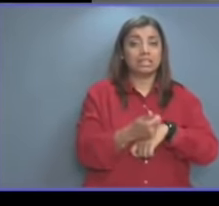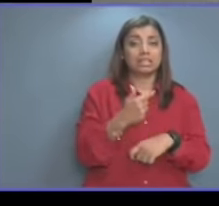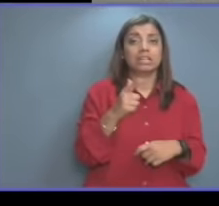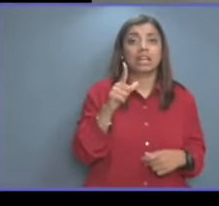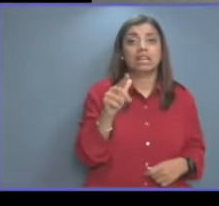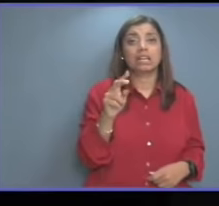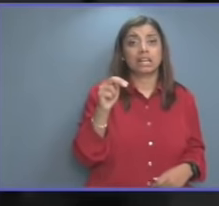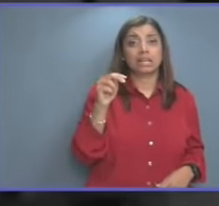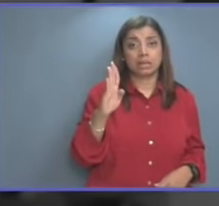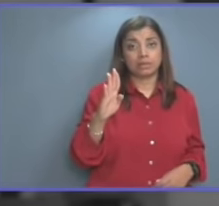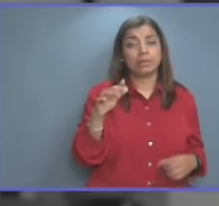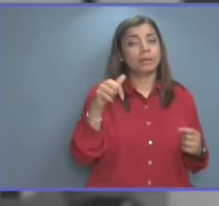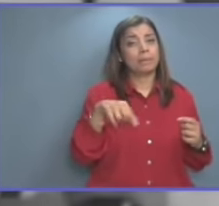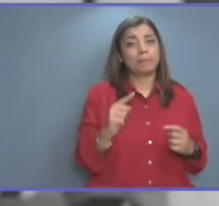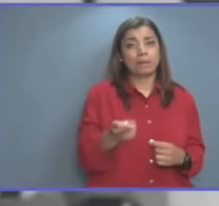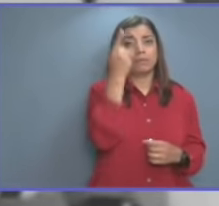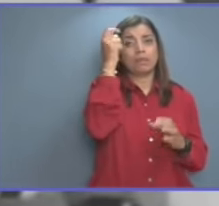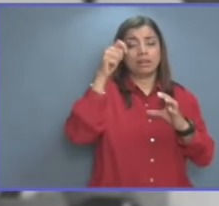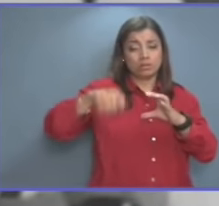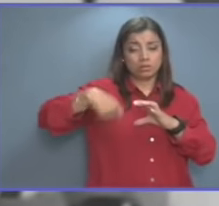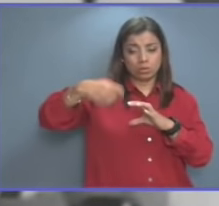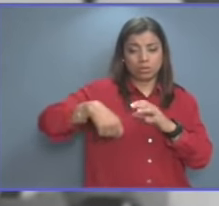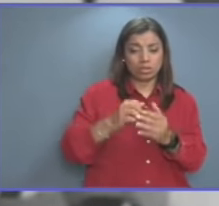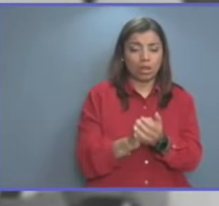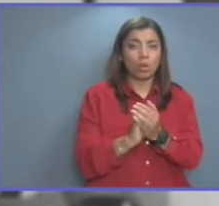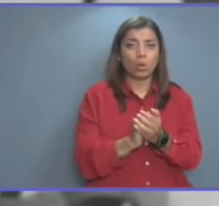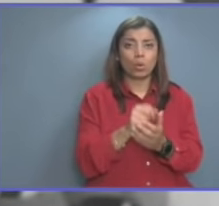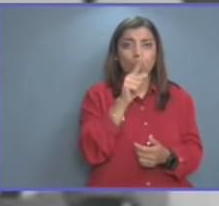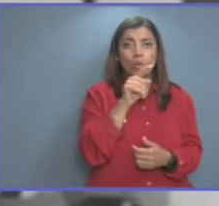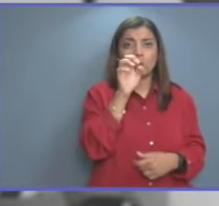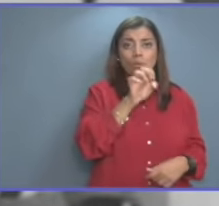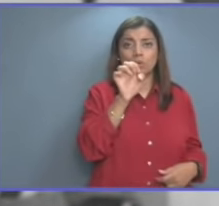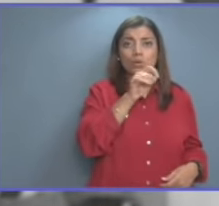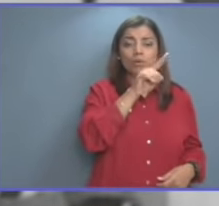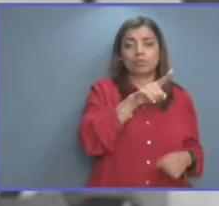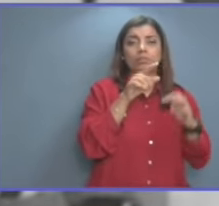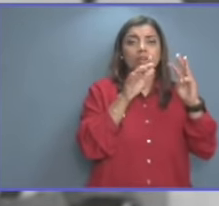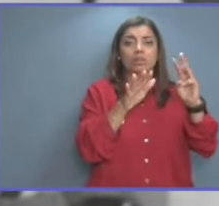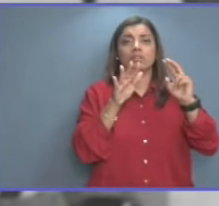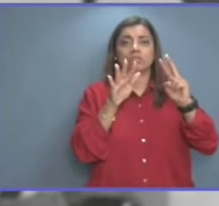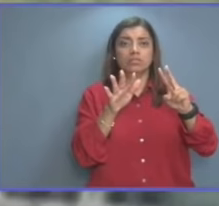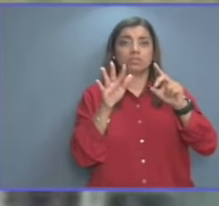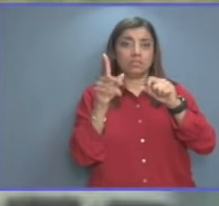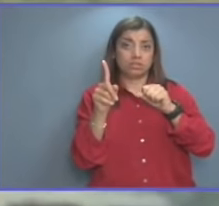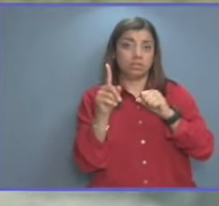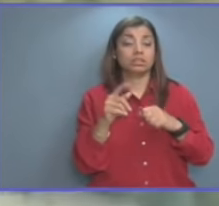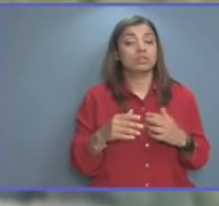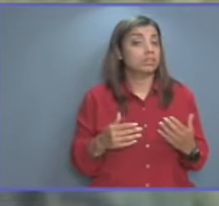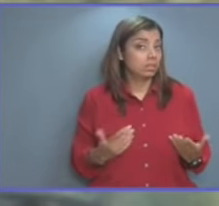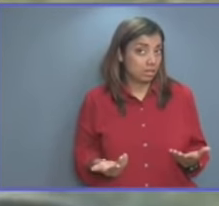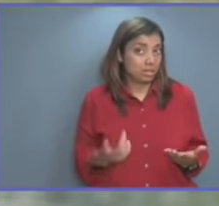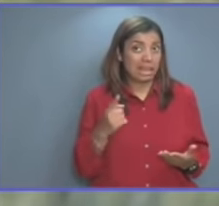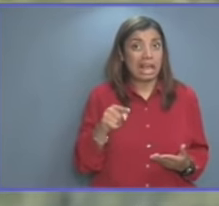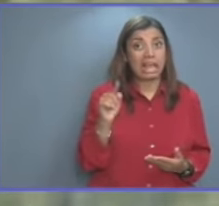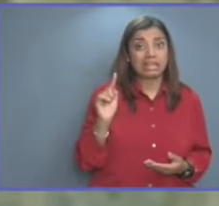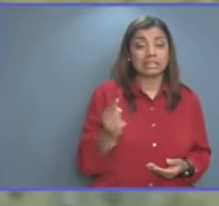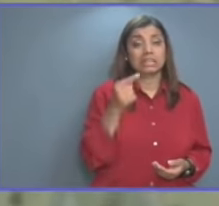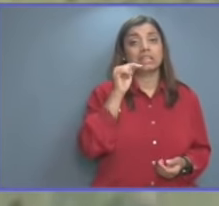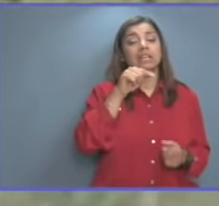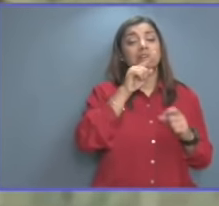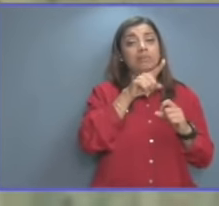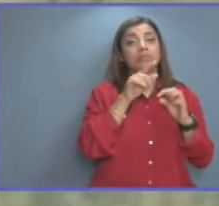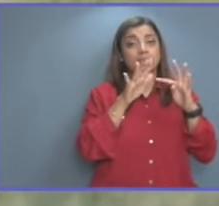beneficiencia el primer sorteo se llevó a cabo un 1 de enero de 1871 y es en